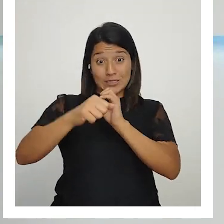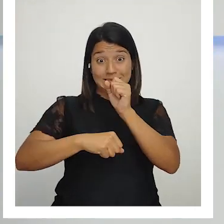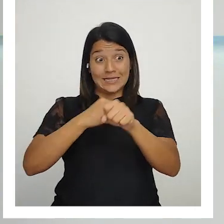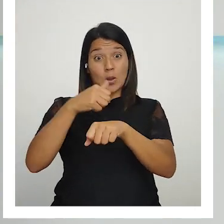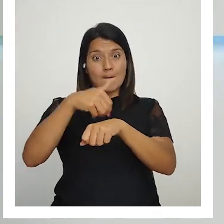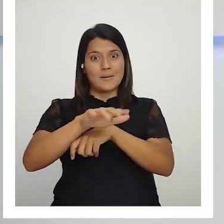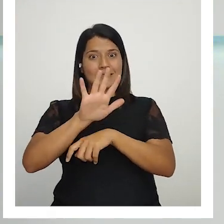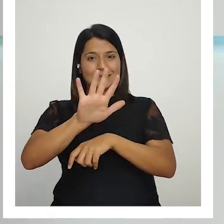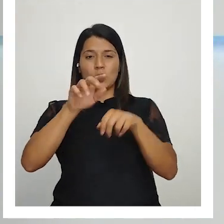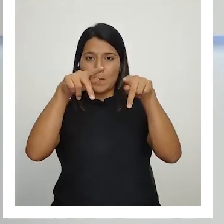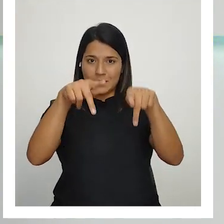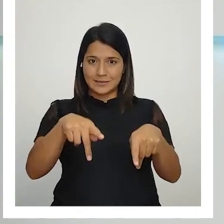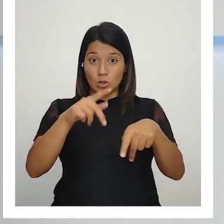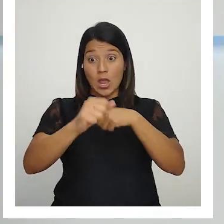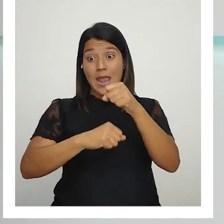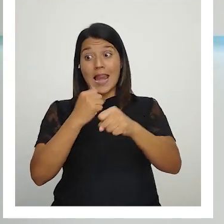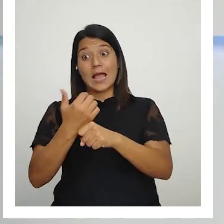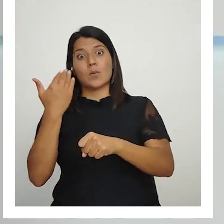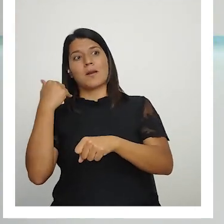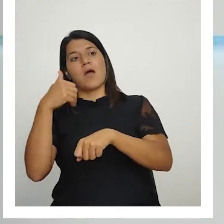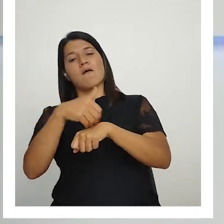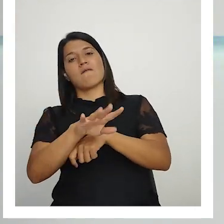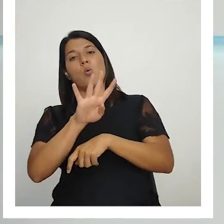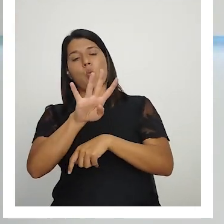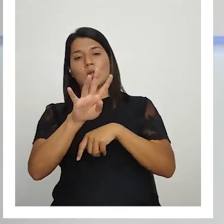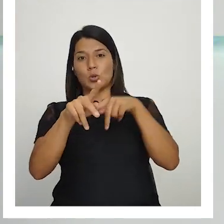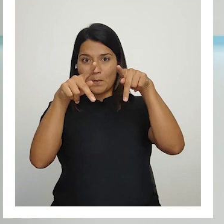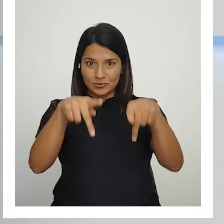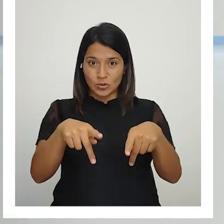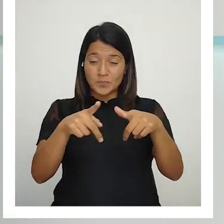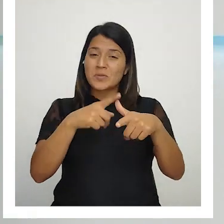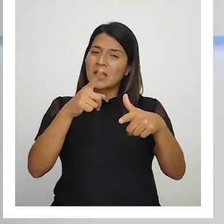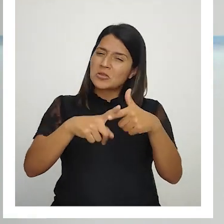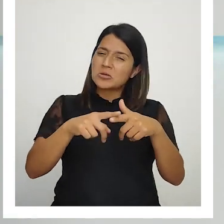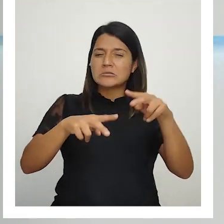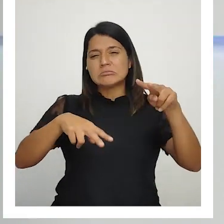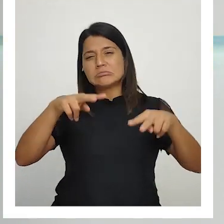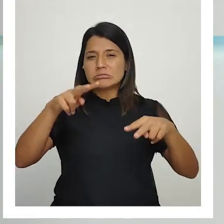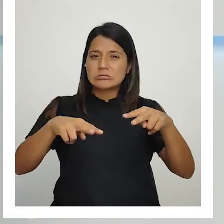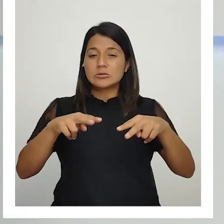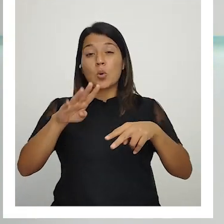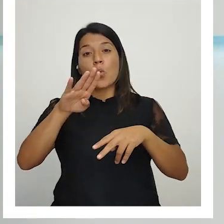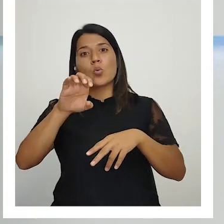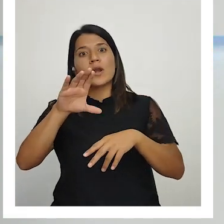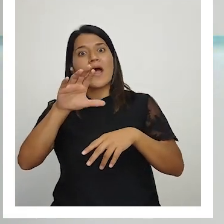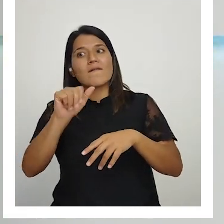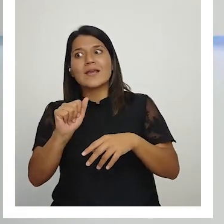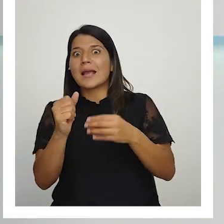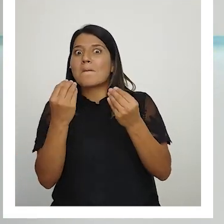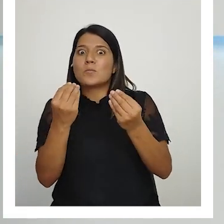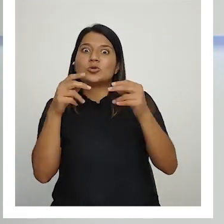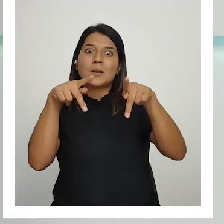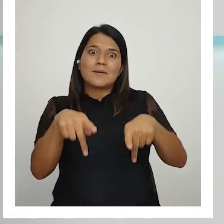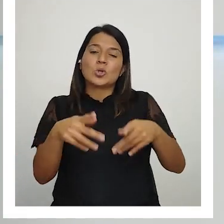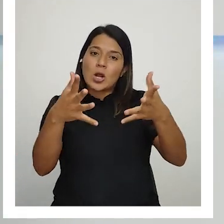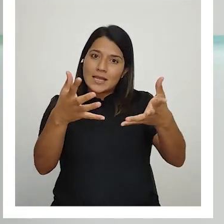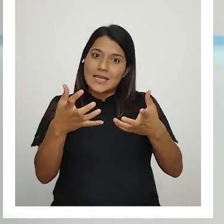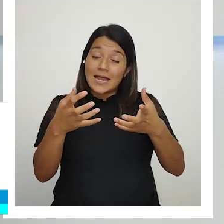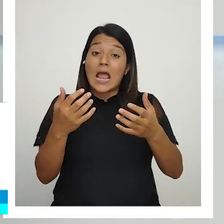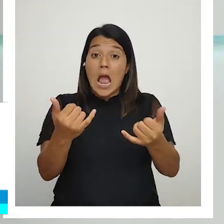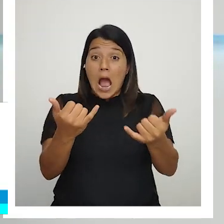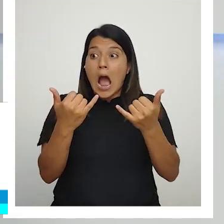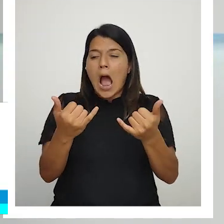5 personas, el año pasado fueron 4 personas, entonces oscila mucho, es una beca muy competitiva. Estamos recibiendo